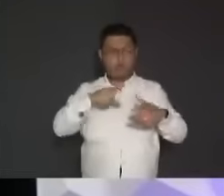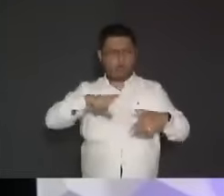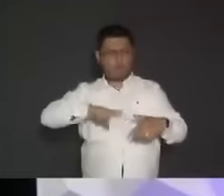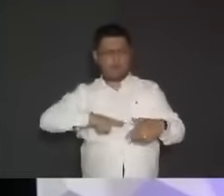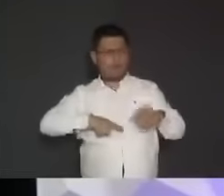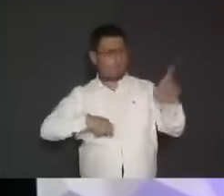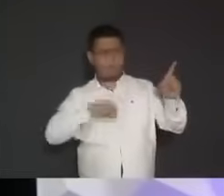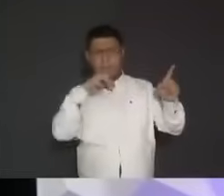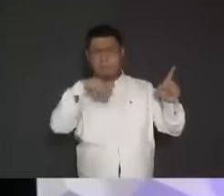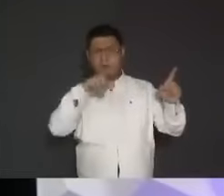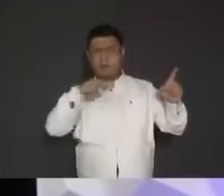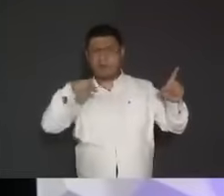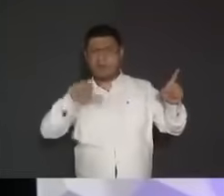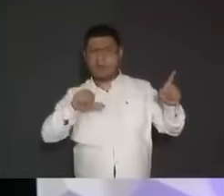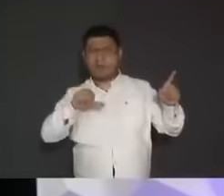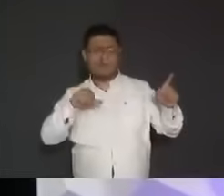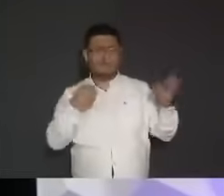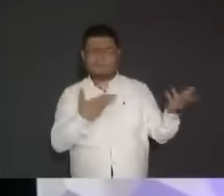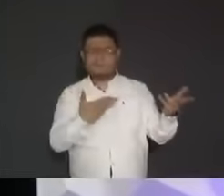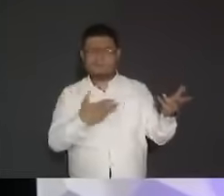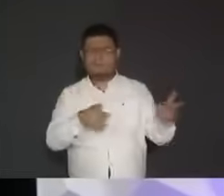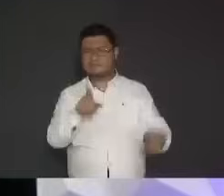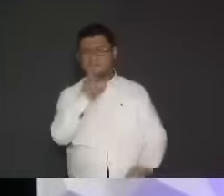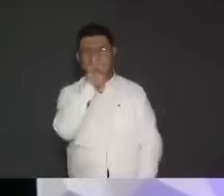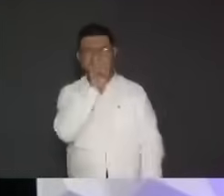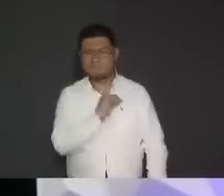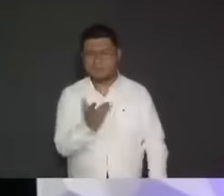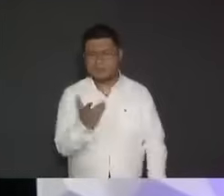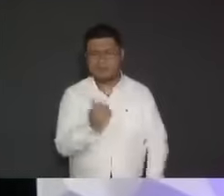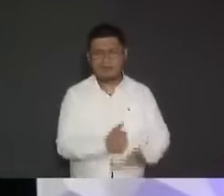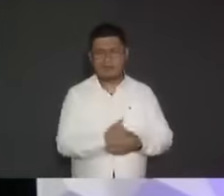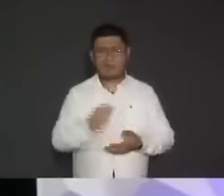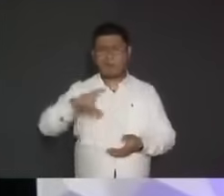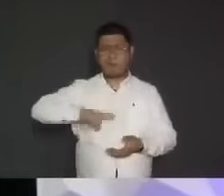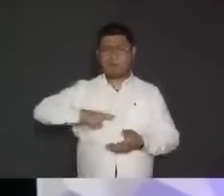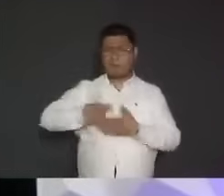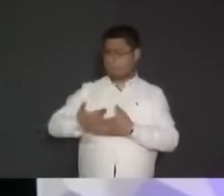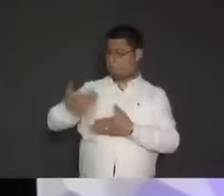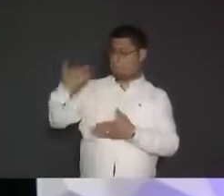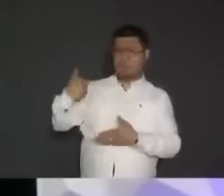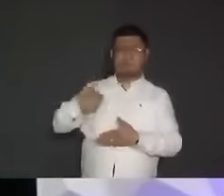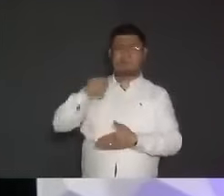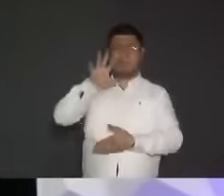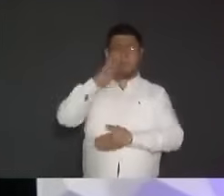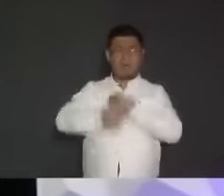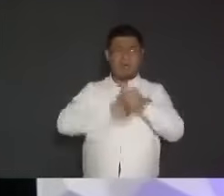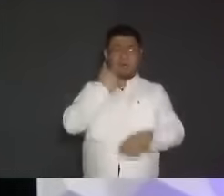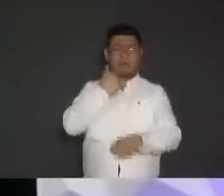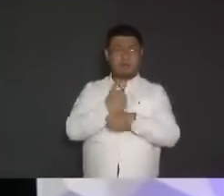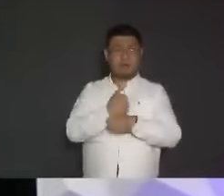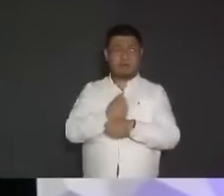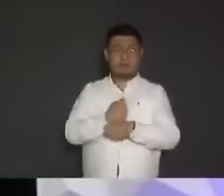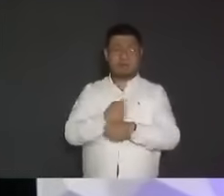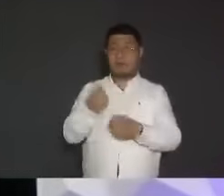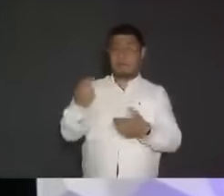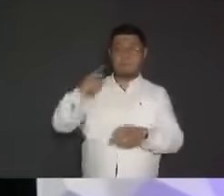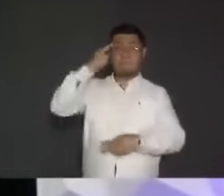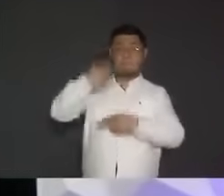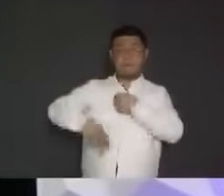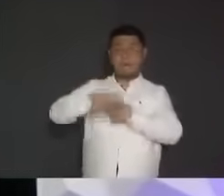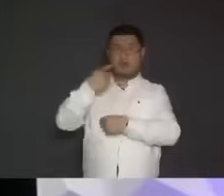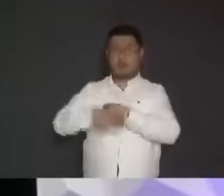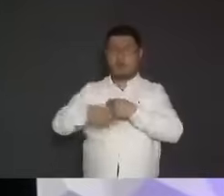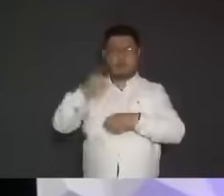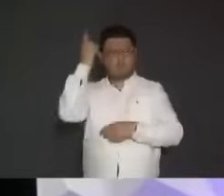Morena propician la delincuencia, es una mentira. Los gobiernos más antiguos de Morena tienen 5 años y la delincuencia empezó mucho